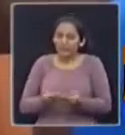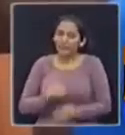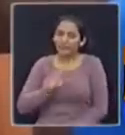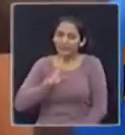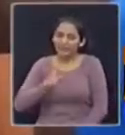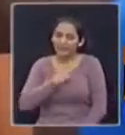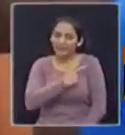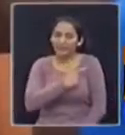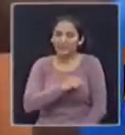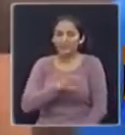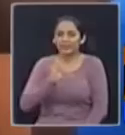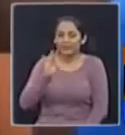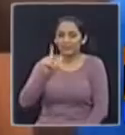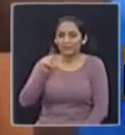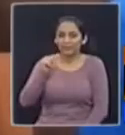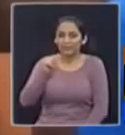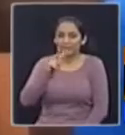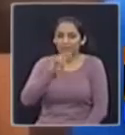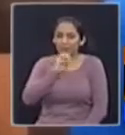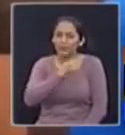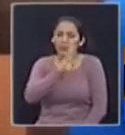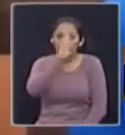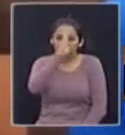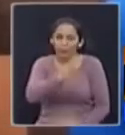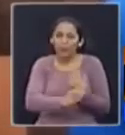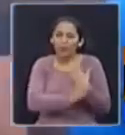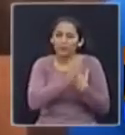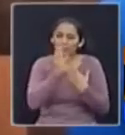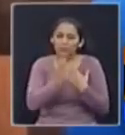entrenador Flavio Corozo,